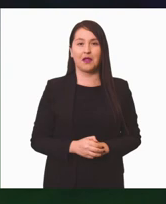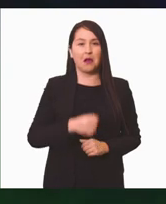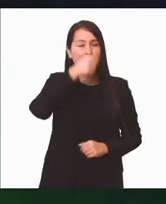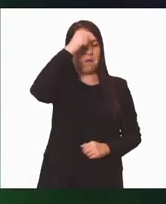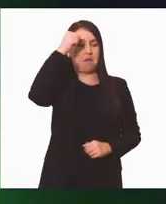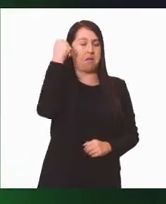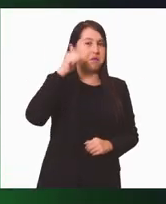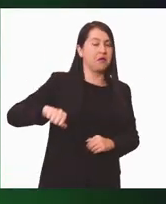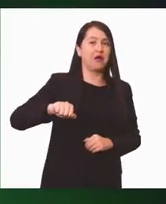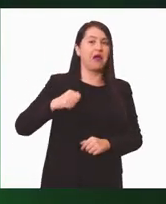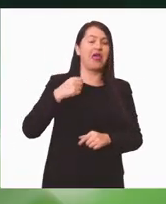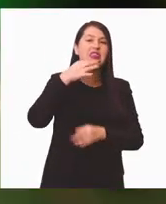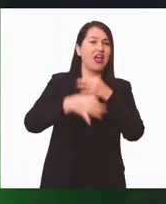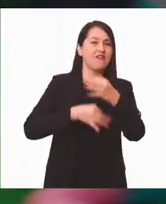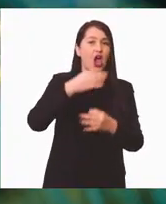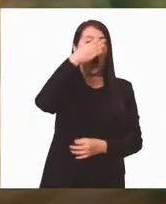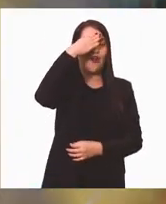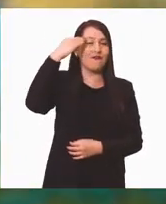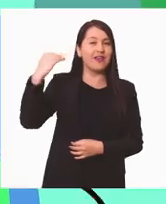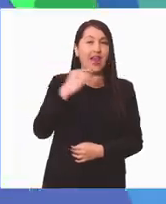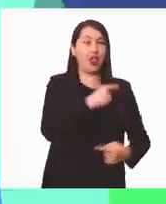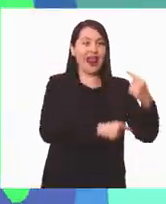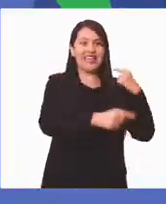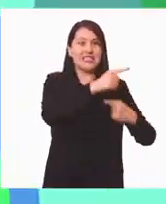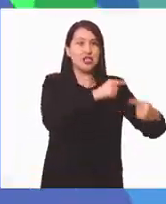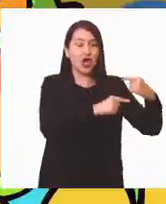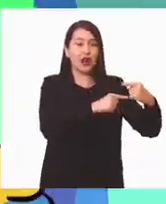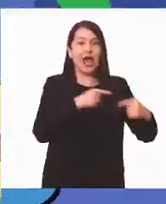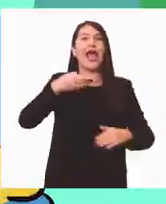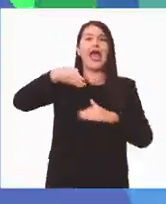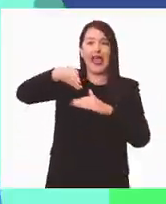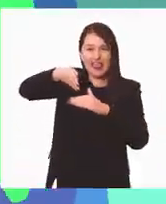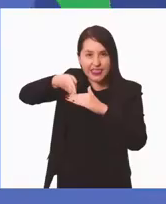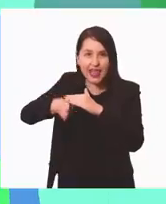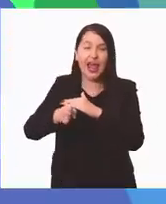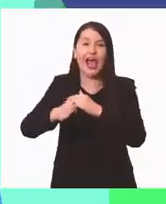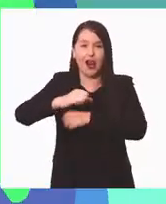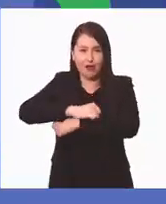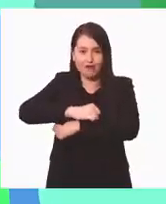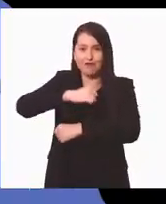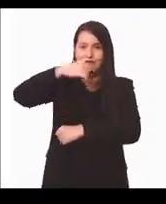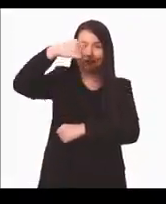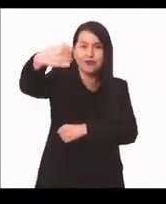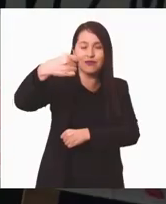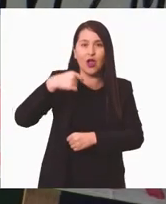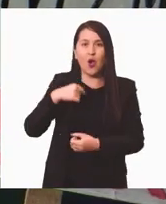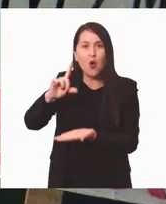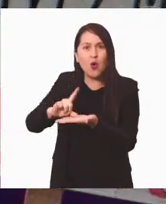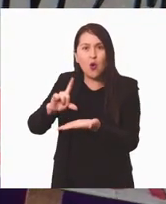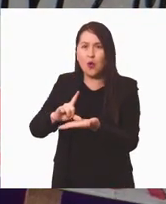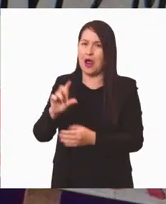Desobedeciendo al narrador y olvidando la trama principal de la historia, entraron al baúl, llegando a un lugar